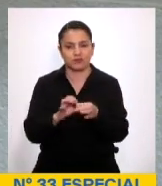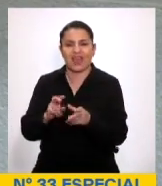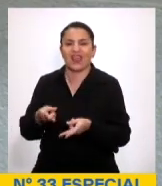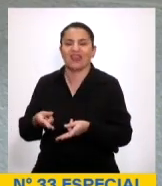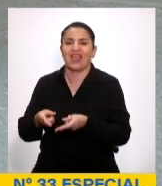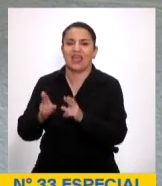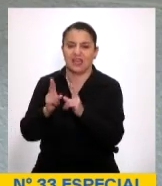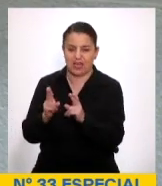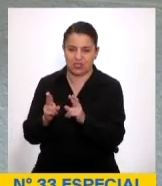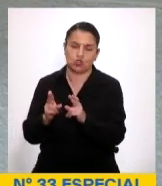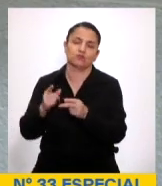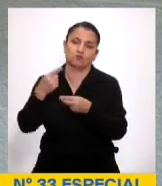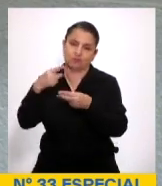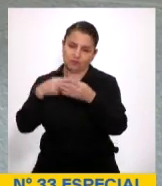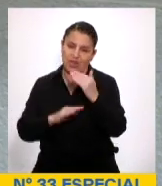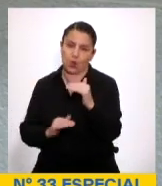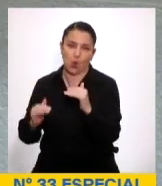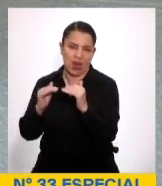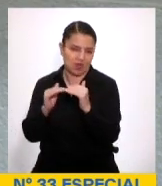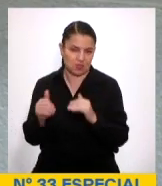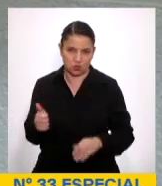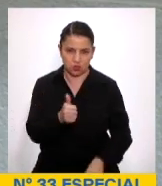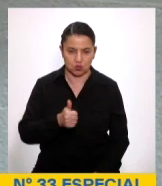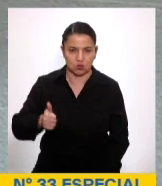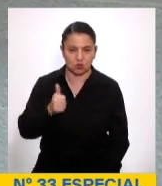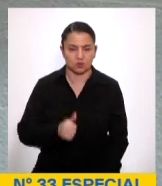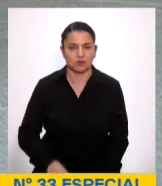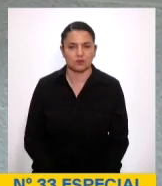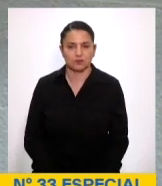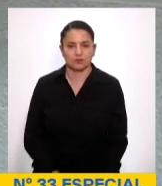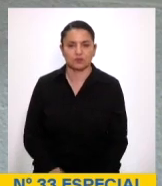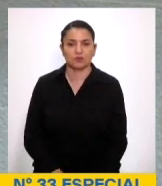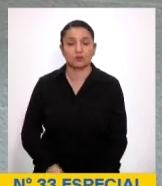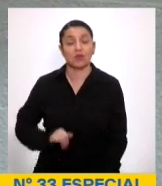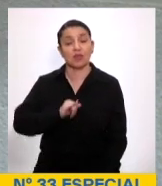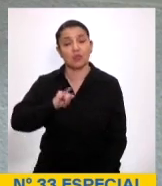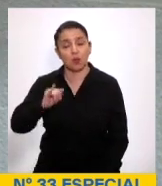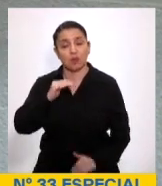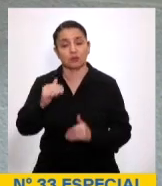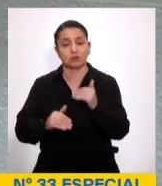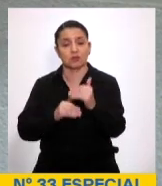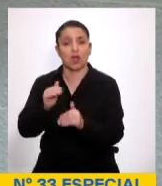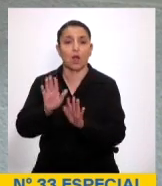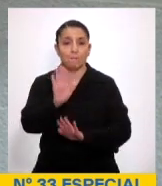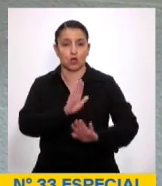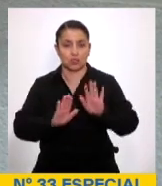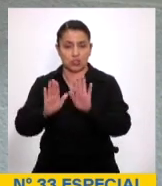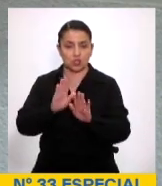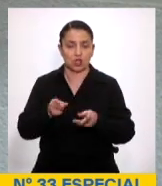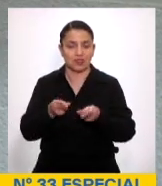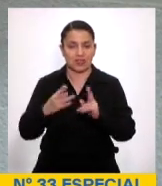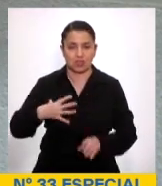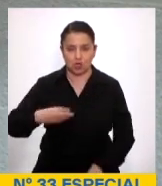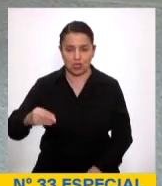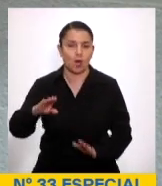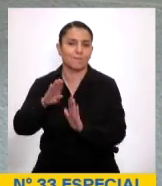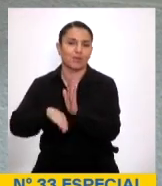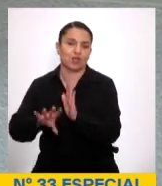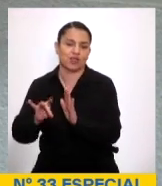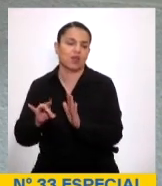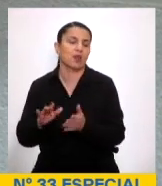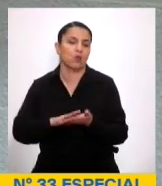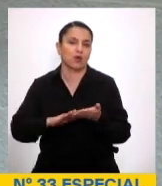alimentarios entre otros con posterioridad se ha ido perfeccionando la protección de derechos de los hijos y menores de edad por ejemplo el